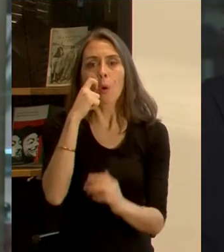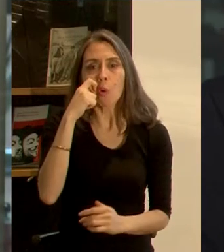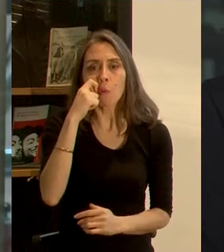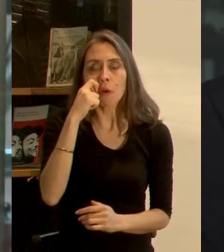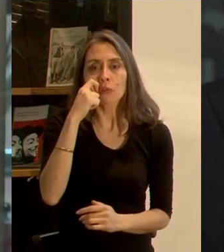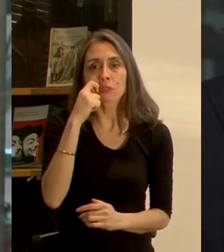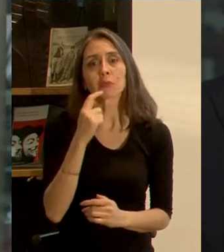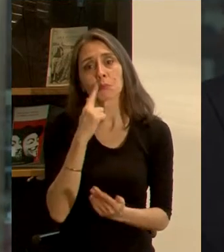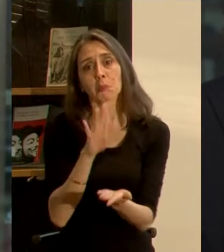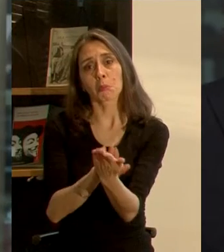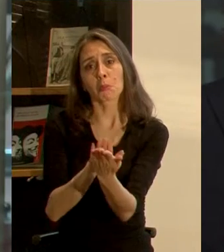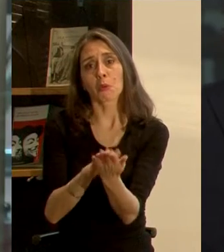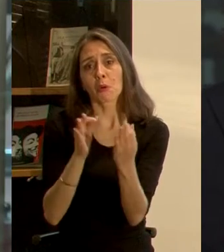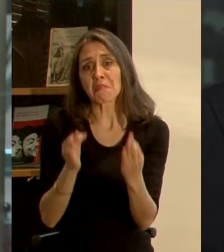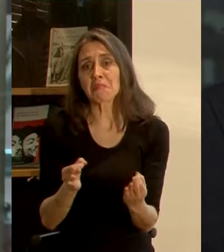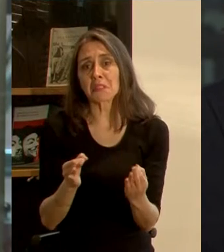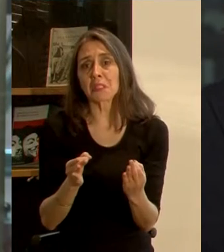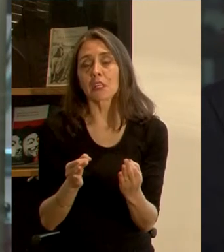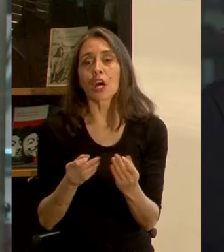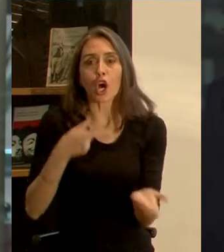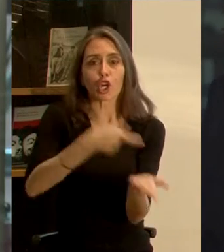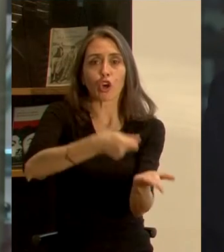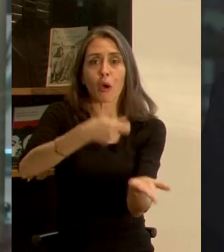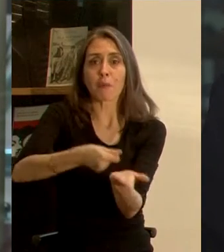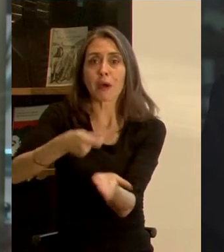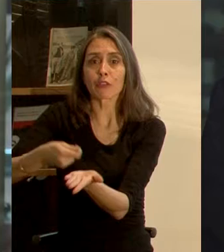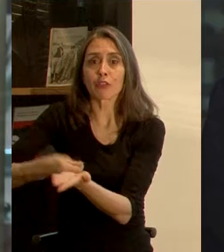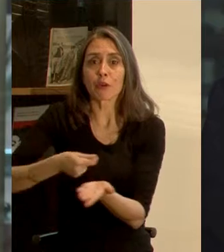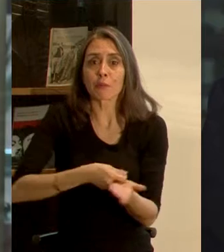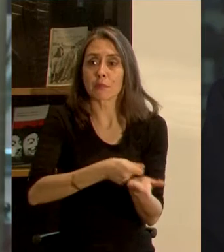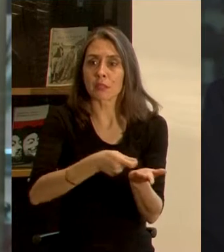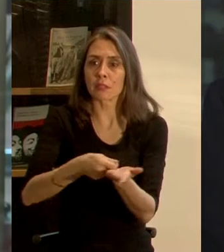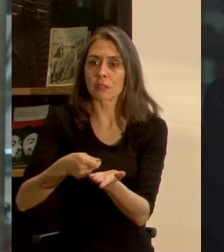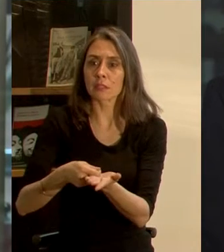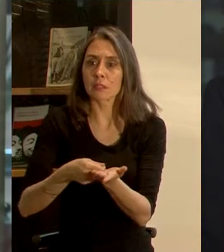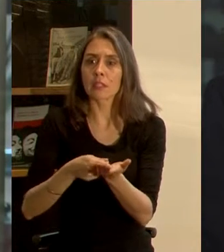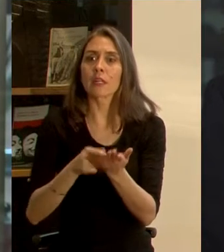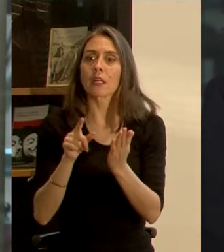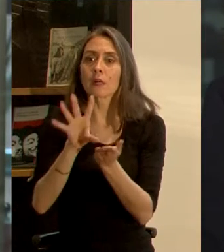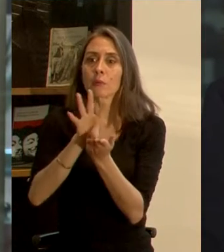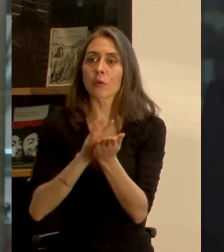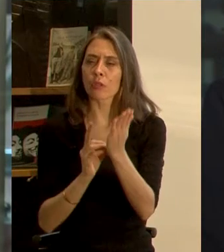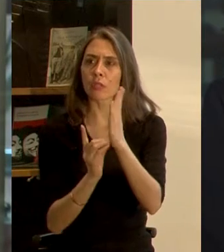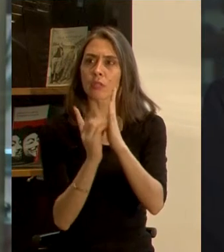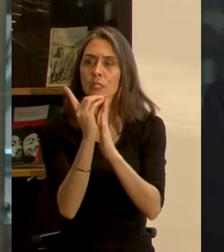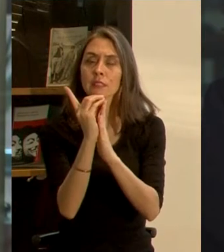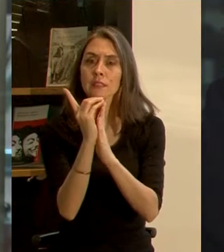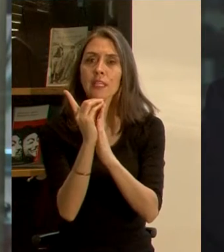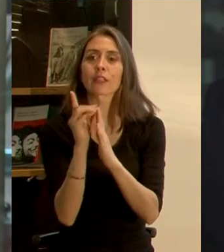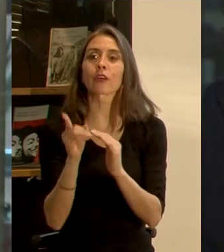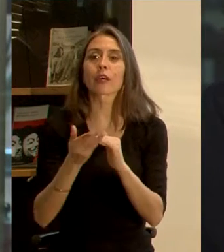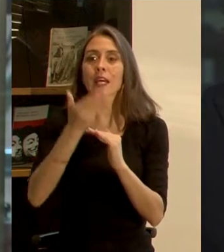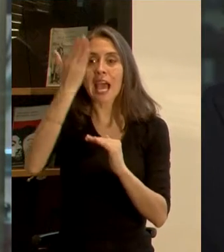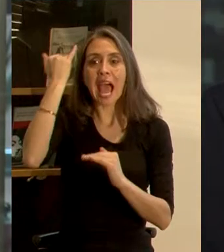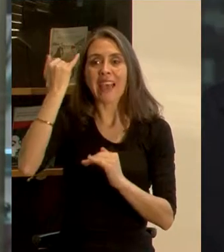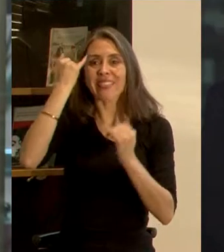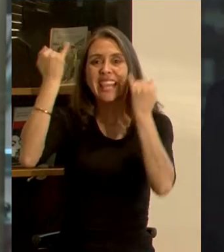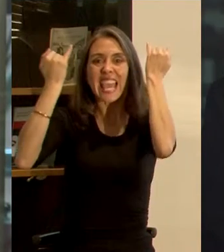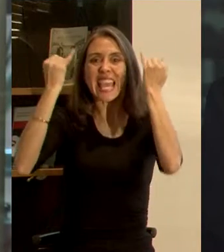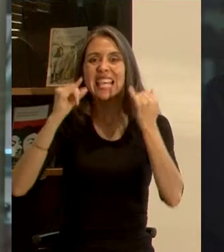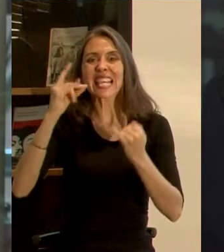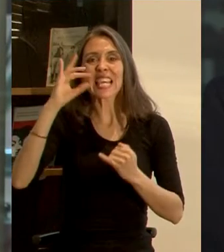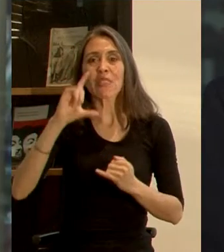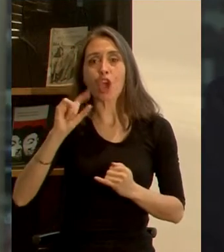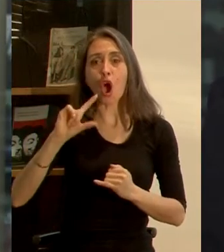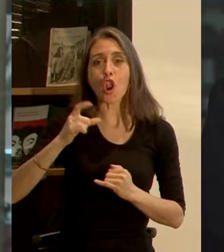y evidentemente donde incluso el consumo hoy día como modelo de desarrollo está reemplazando lo que antes era la ideología, lo que antes